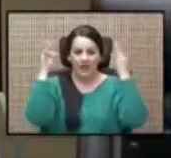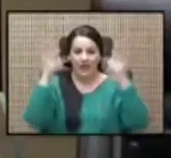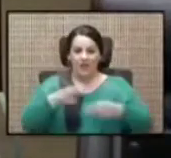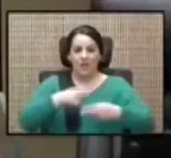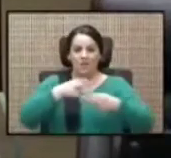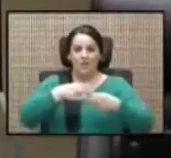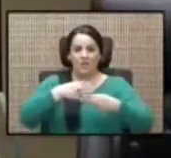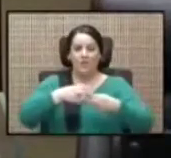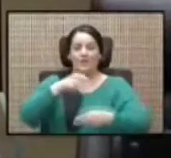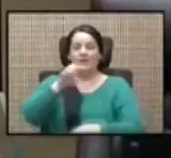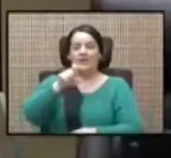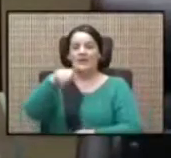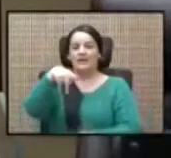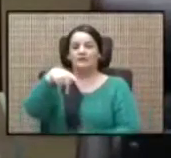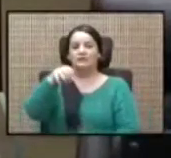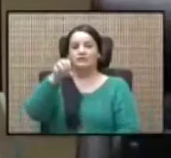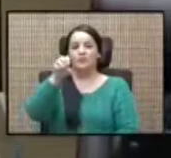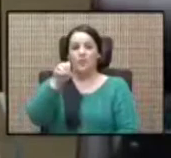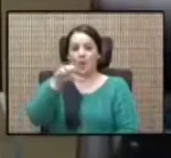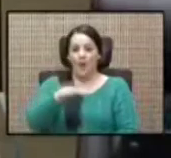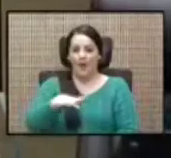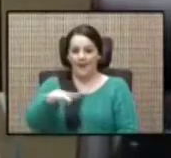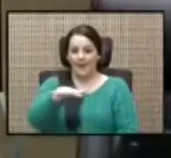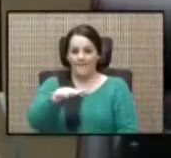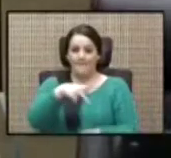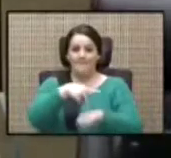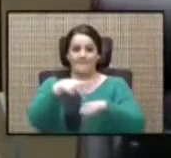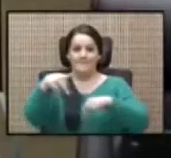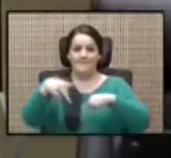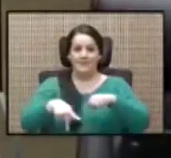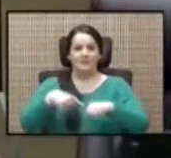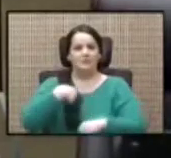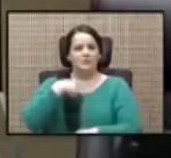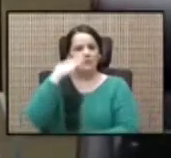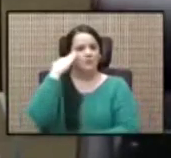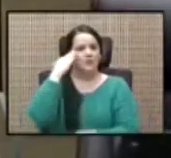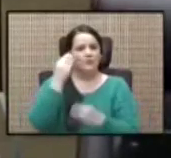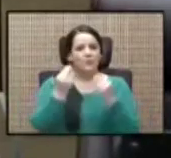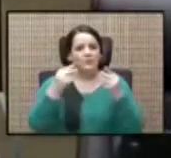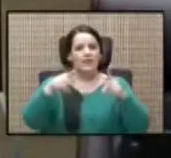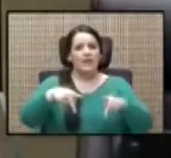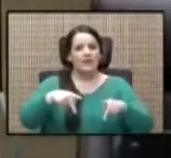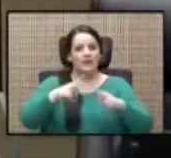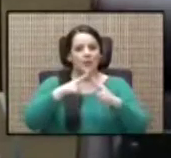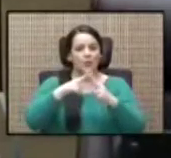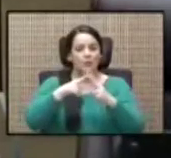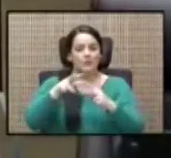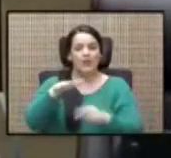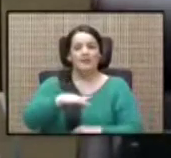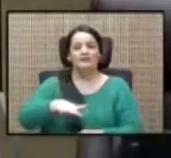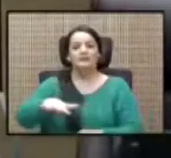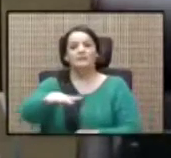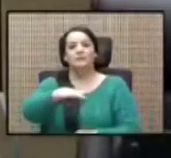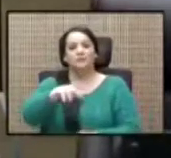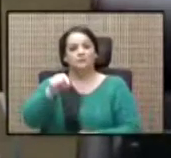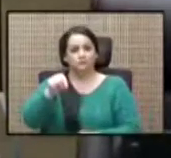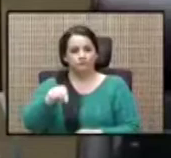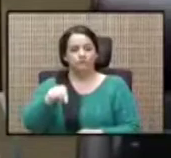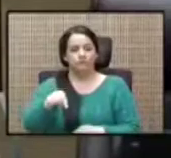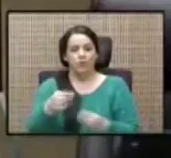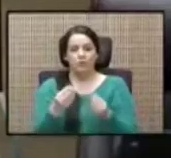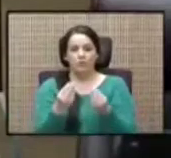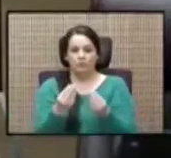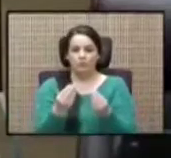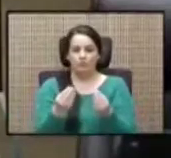Expo en Pérez Celedón. Y estoy segura que mucha gente de acá conoce que ese es uno de los lugares de atracción de